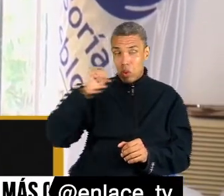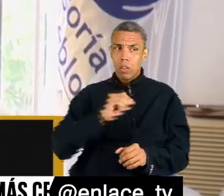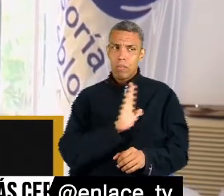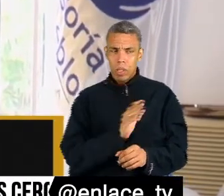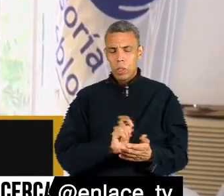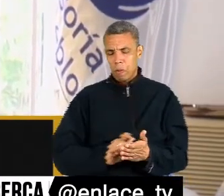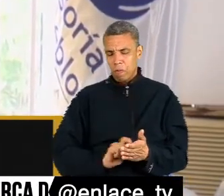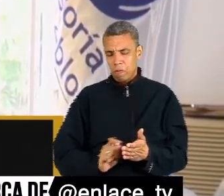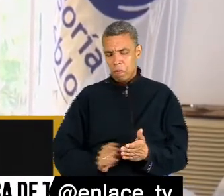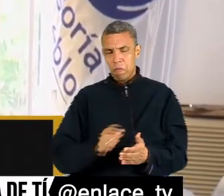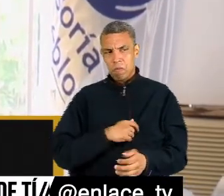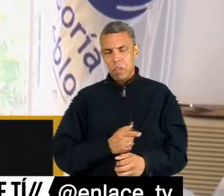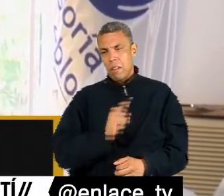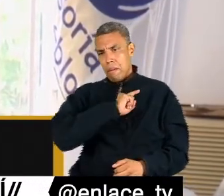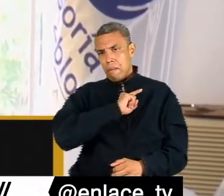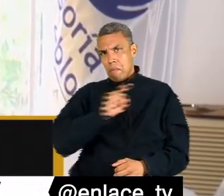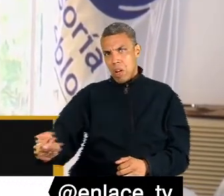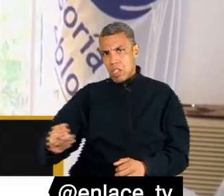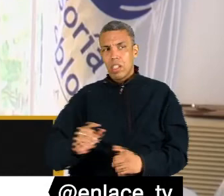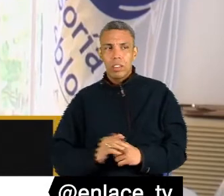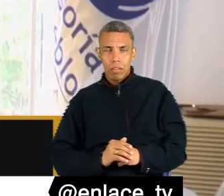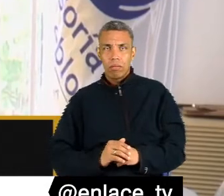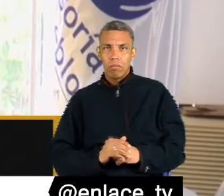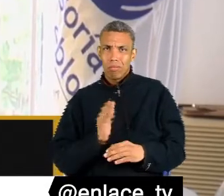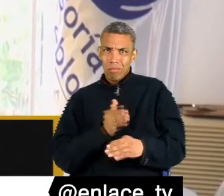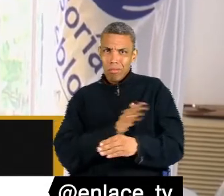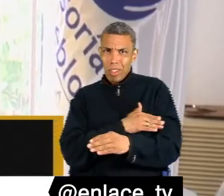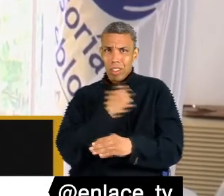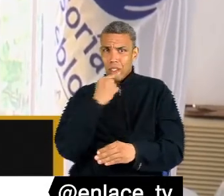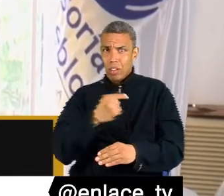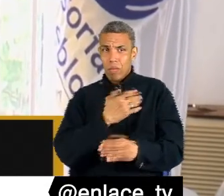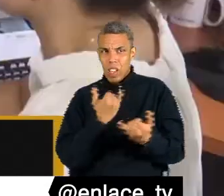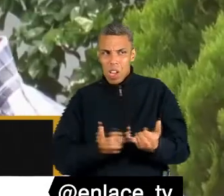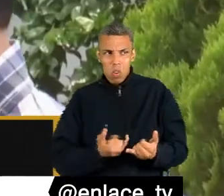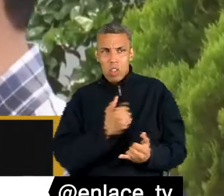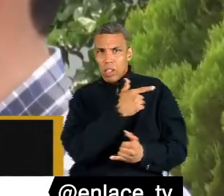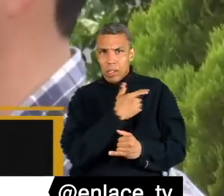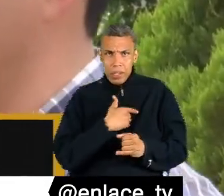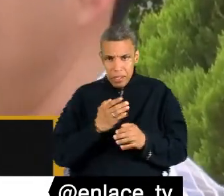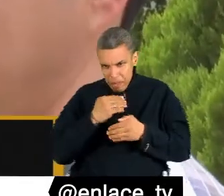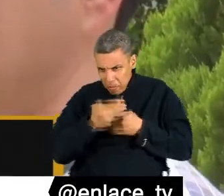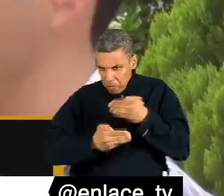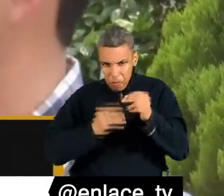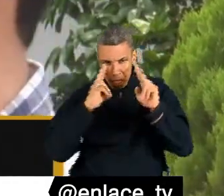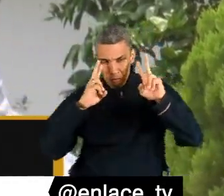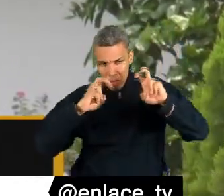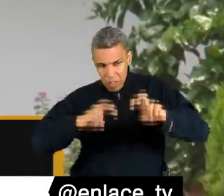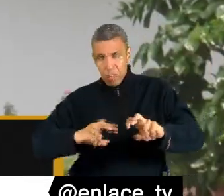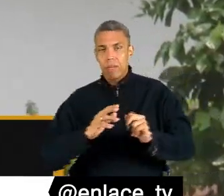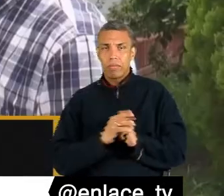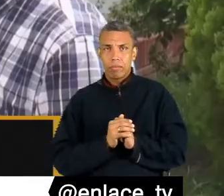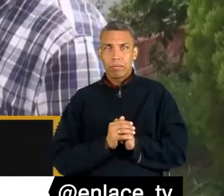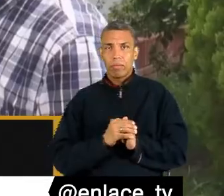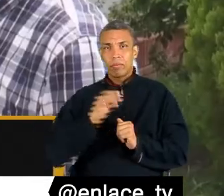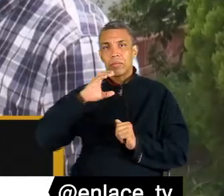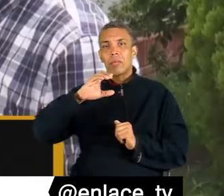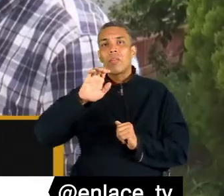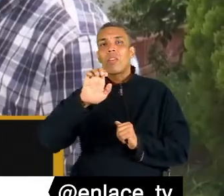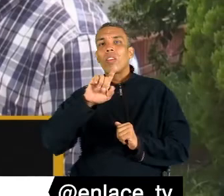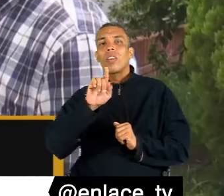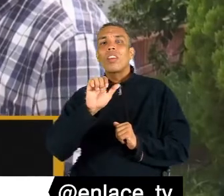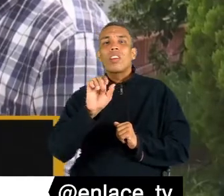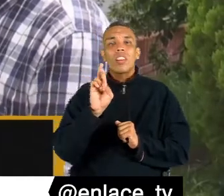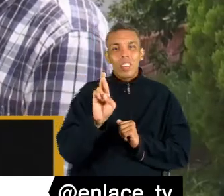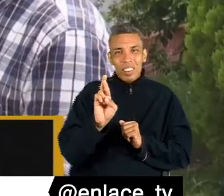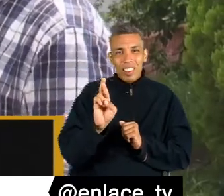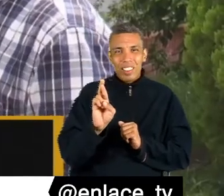autoridades competentes y, como lo dije anteriormente, se le va a hacer seguimiento a la misma. César Loza, presidente de la Unión Sindical Orela Uso, ha atendido a la